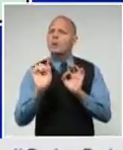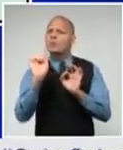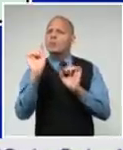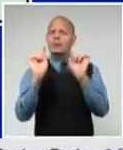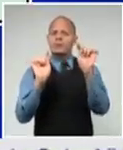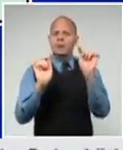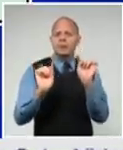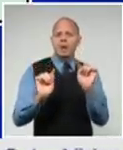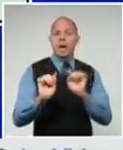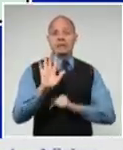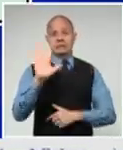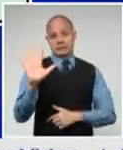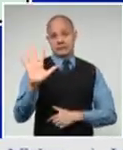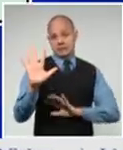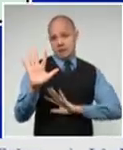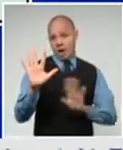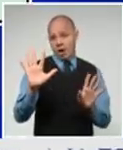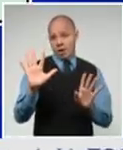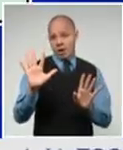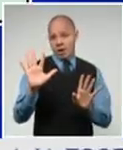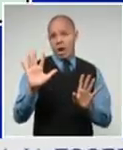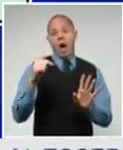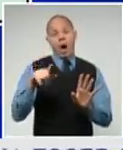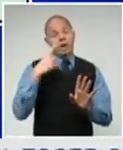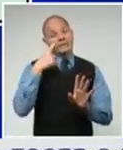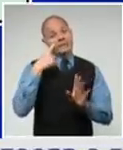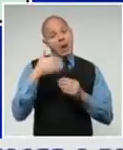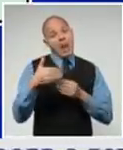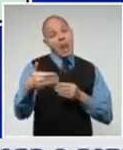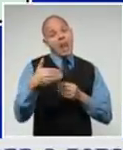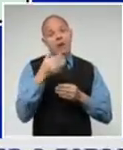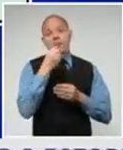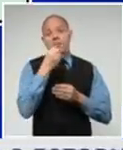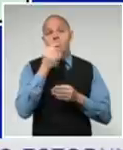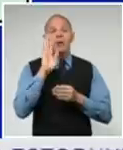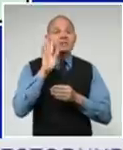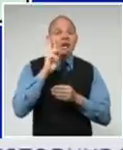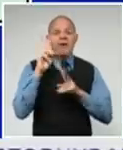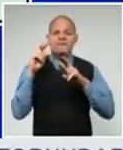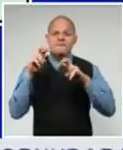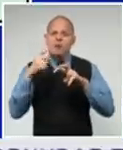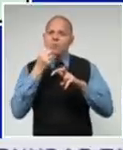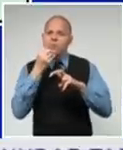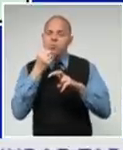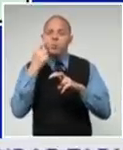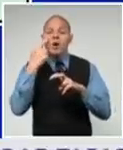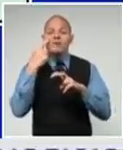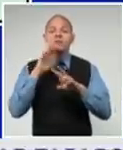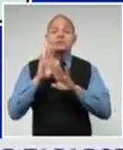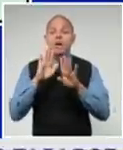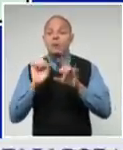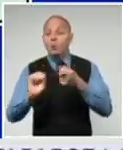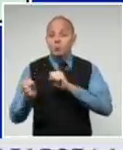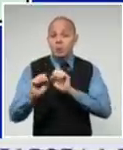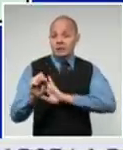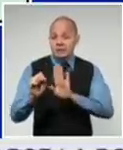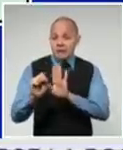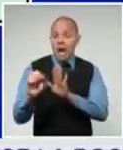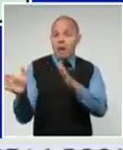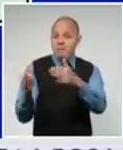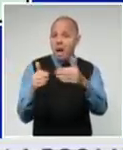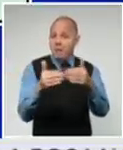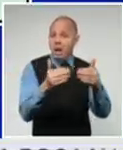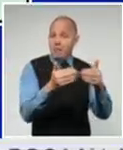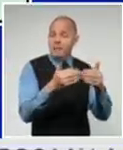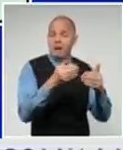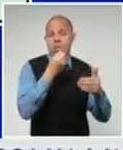se trabaja duro para lograr su estudio completo, poder cumplir con los requisitos para cerrar un evento y